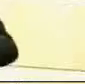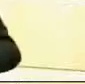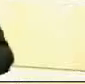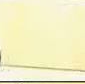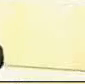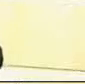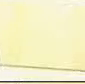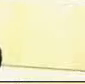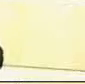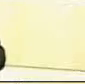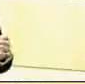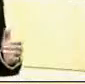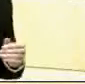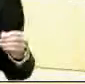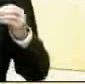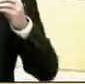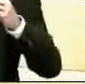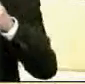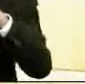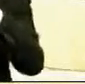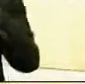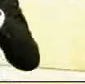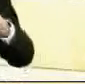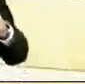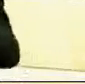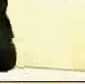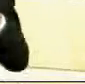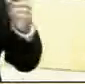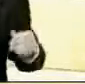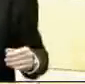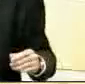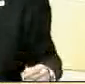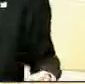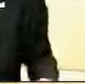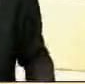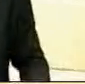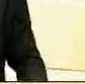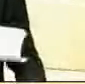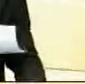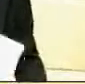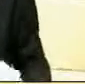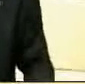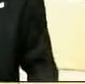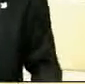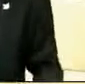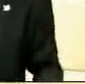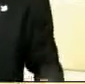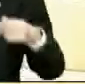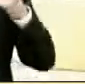Vemos el debate sobre las políticas. No sobre las citas. Y así, a vuelo de pájaro de lo que alcancé a ver, aquí alcancé a tomar